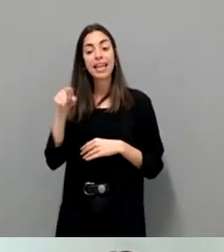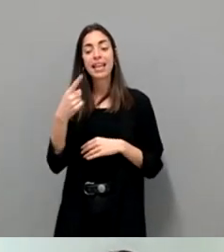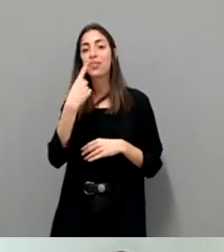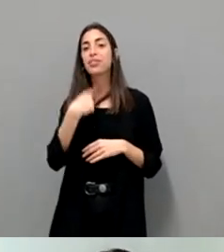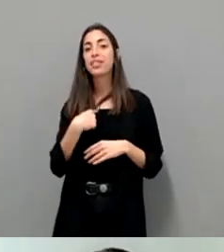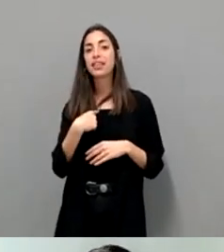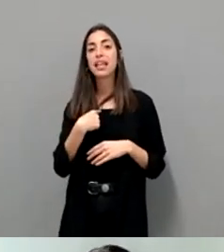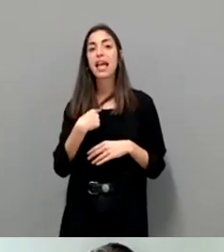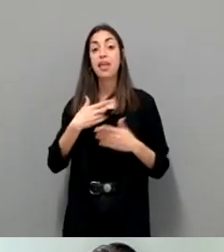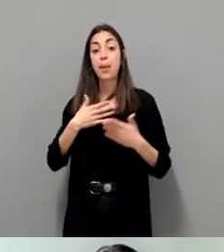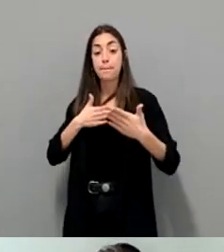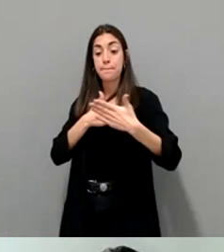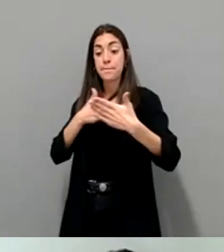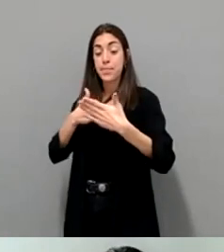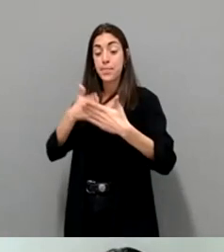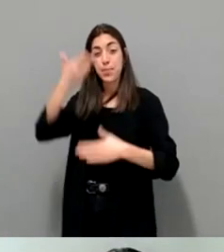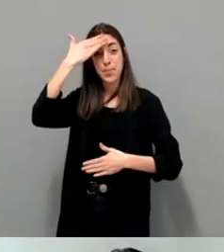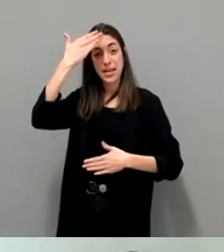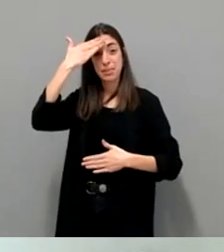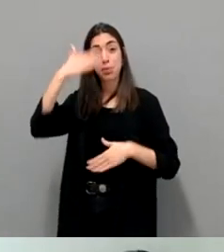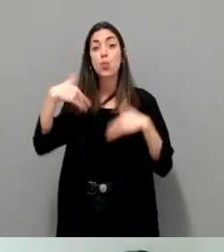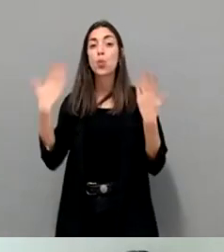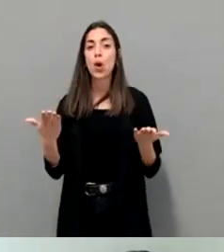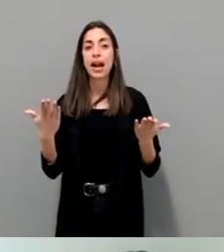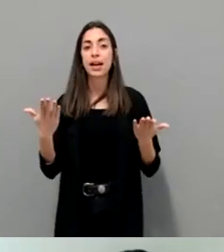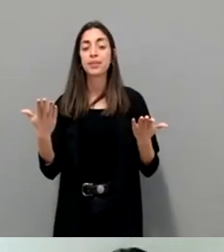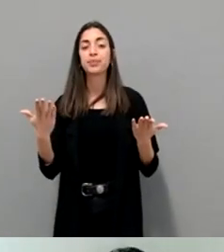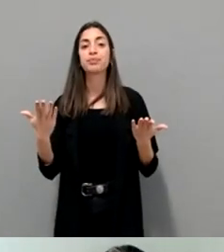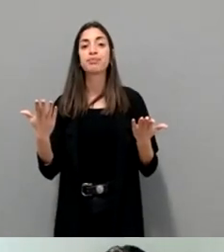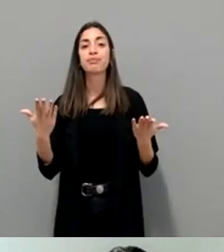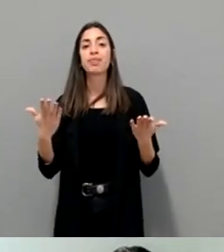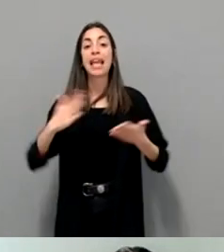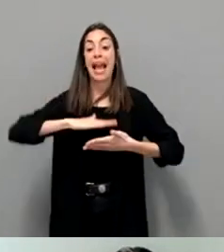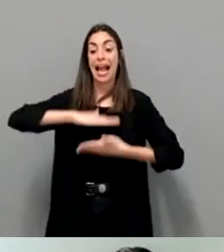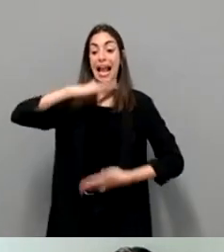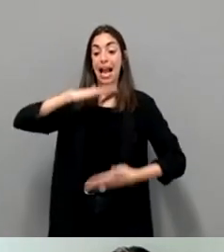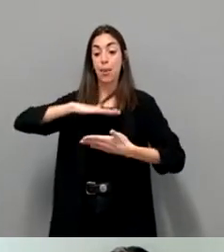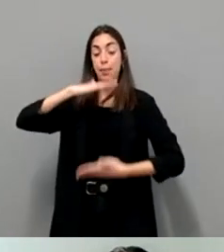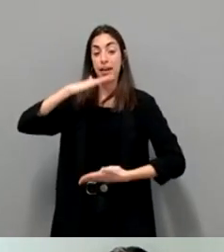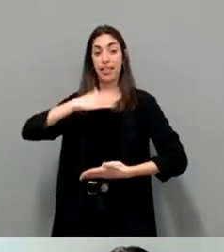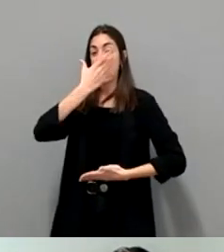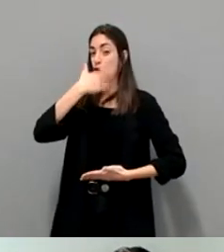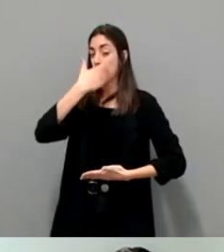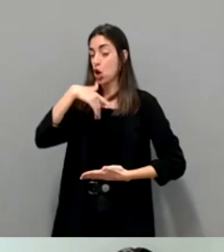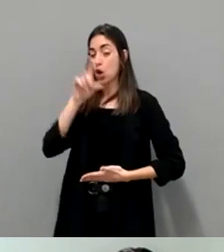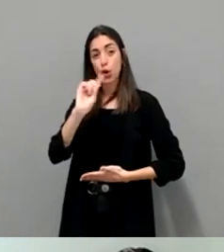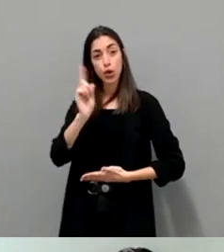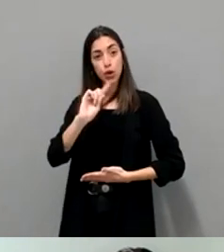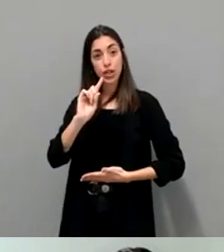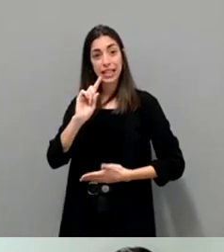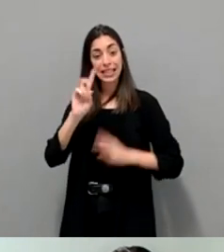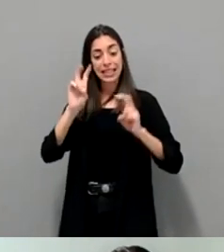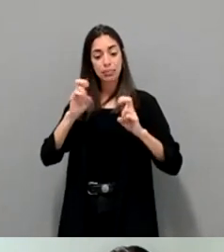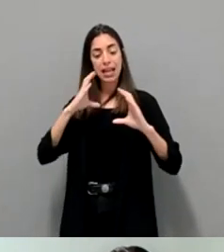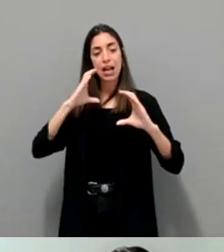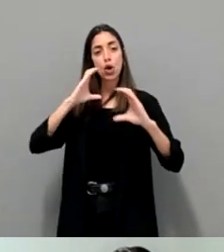principal barrera está en el desconocimiento de la capacidad de comunicarse